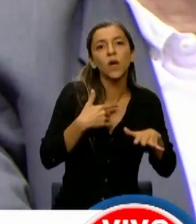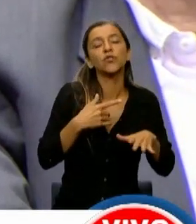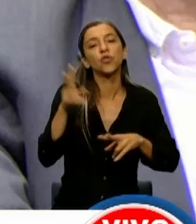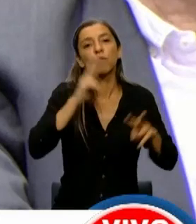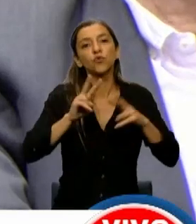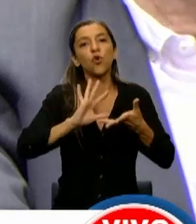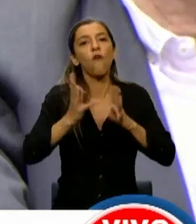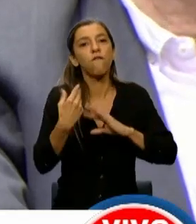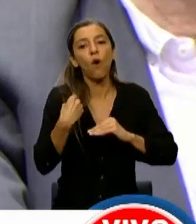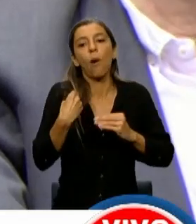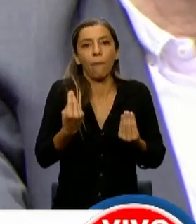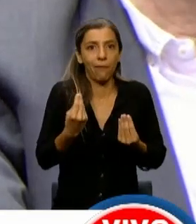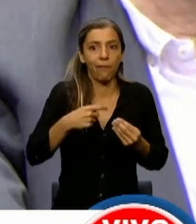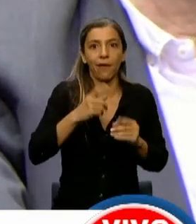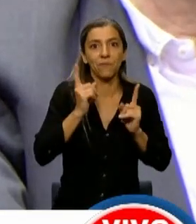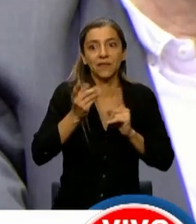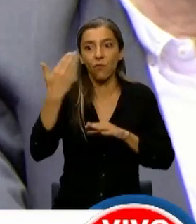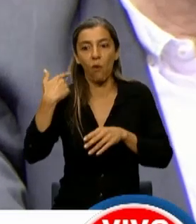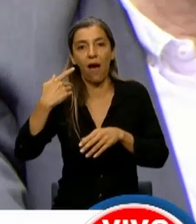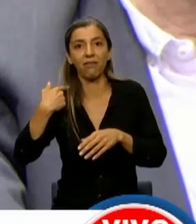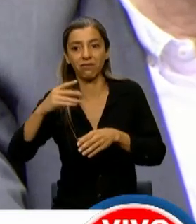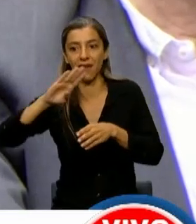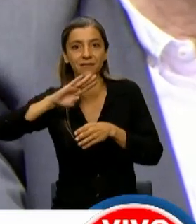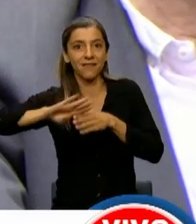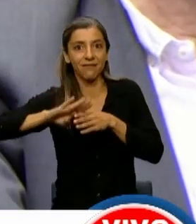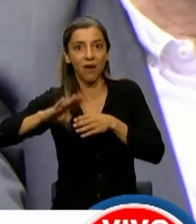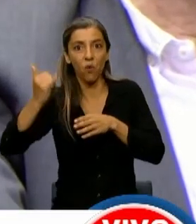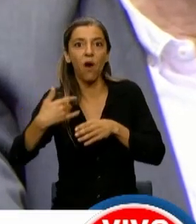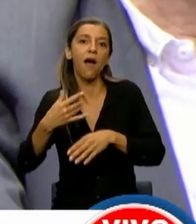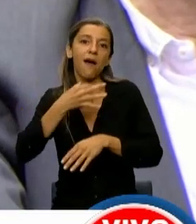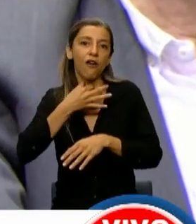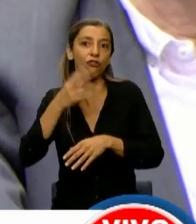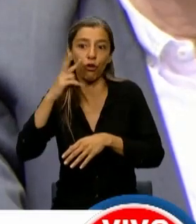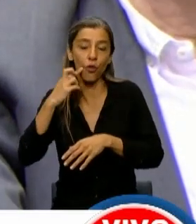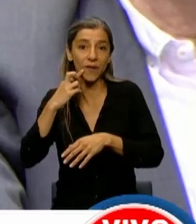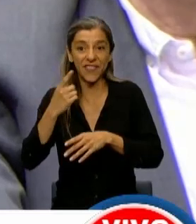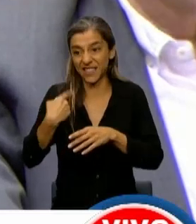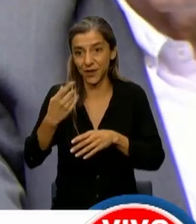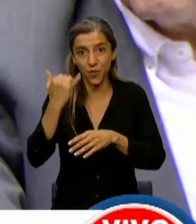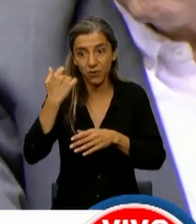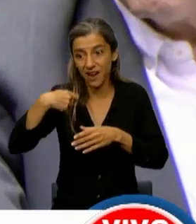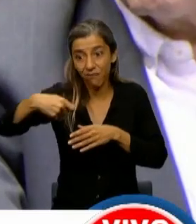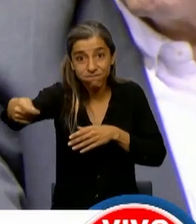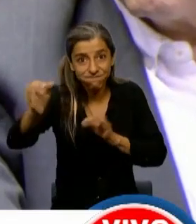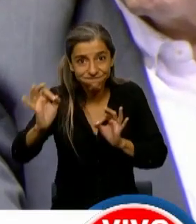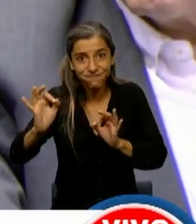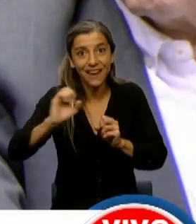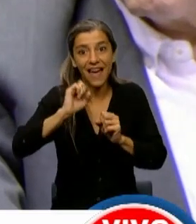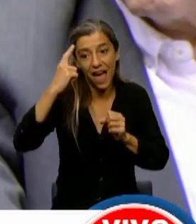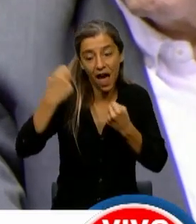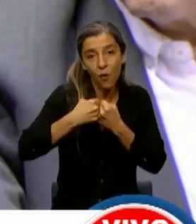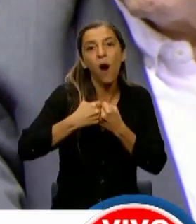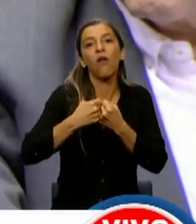una ampliación de aquella moratoria en agosto del 2019, contemplando las deudas impositivas, aduaneras